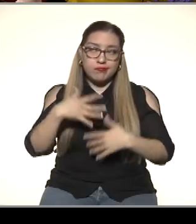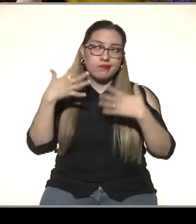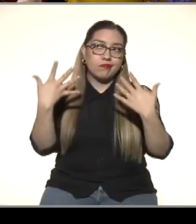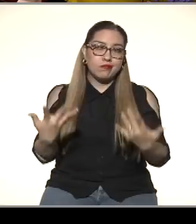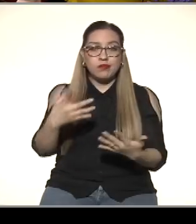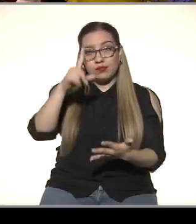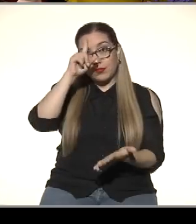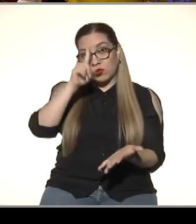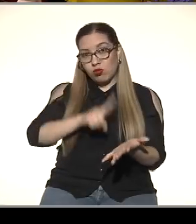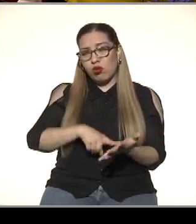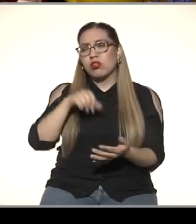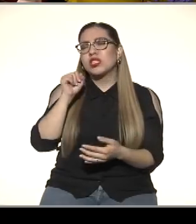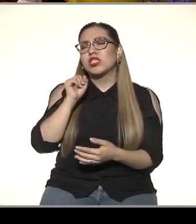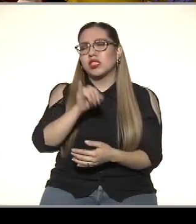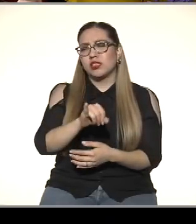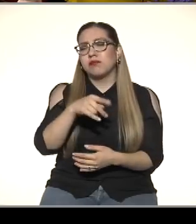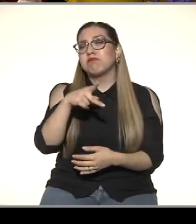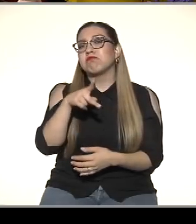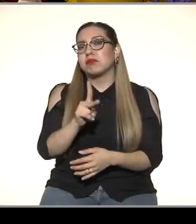en un sentido.